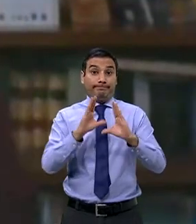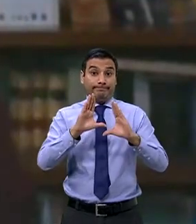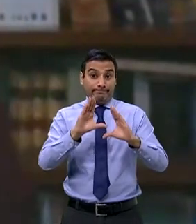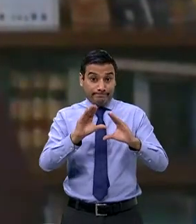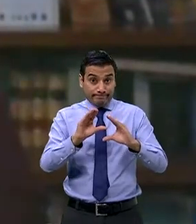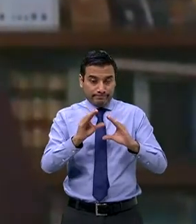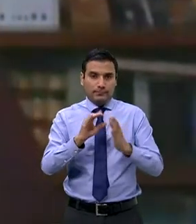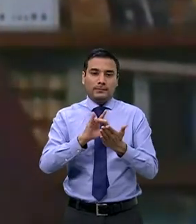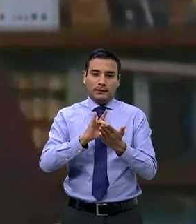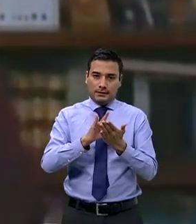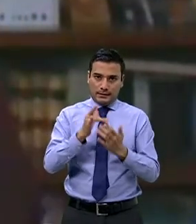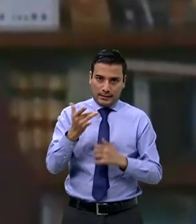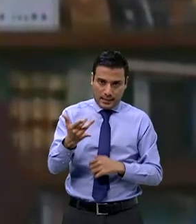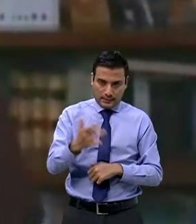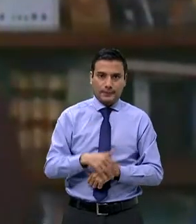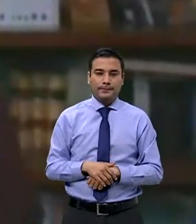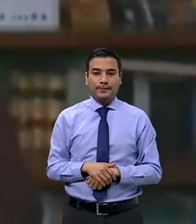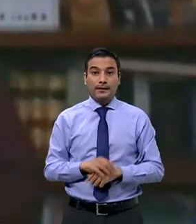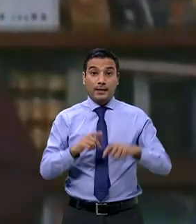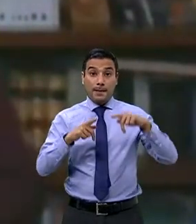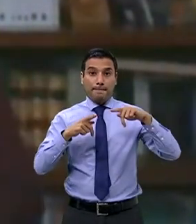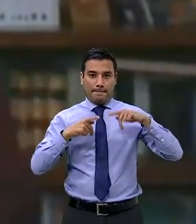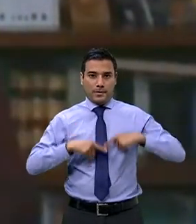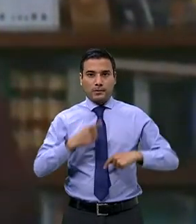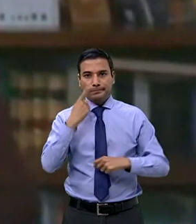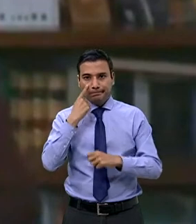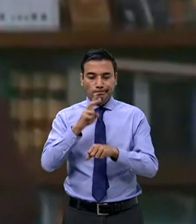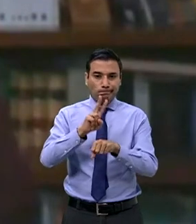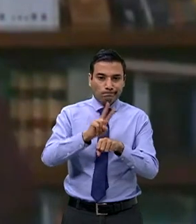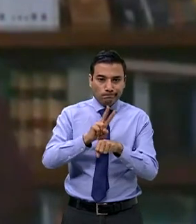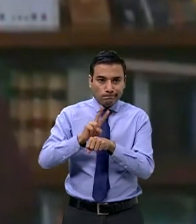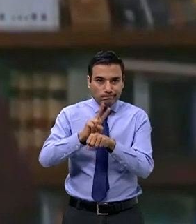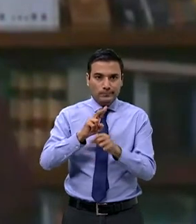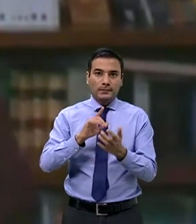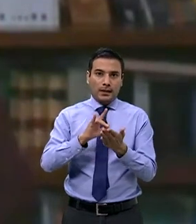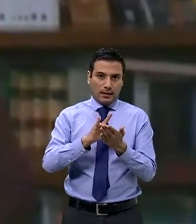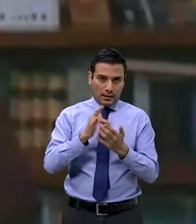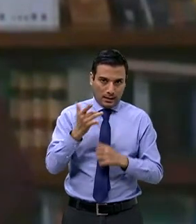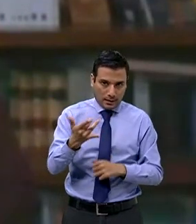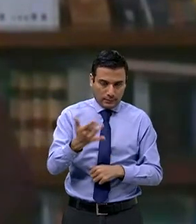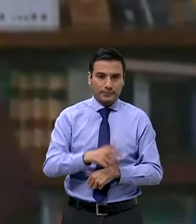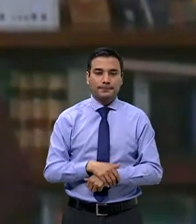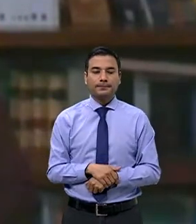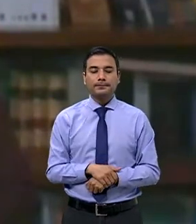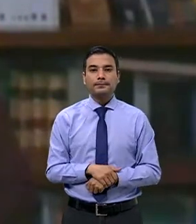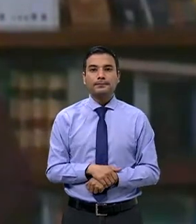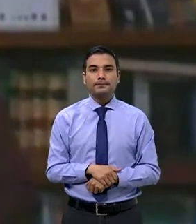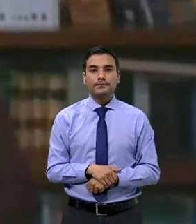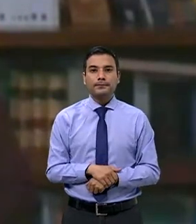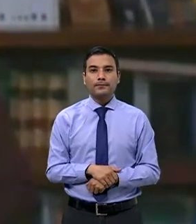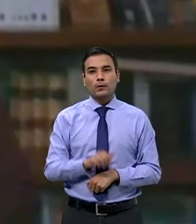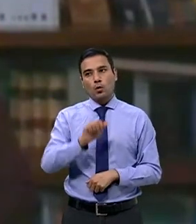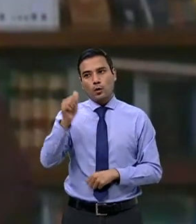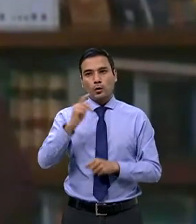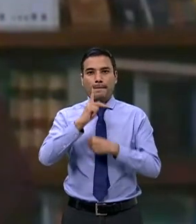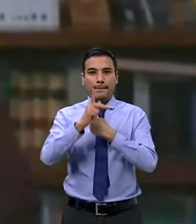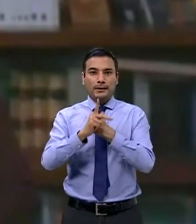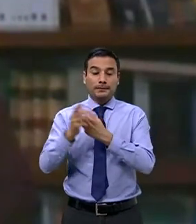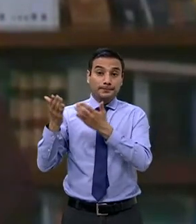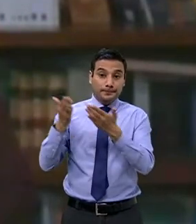acompañaron a los observadores y observadores electorales a los visitantes extranjeros